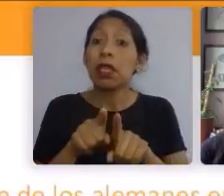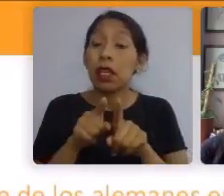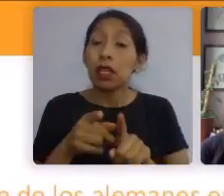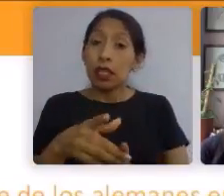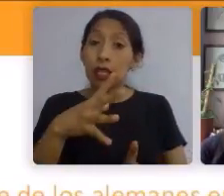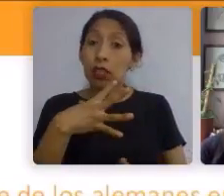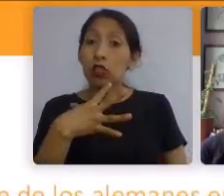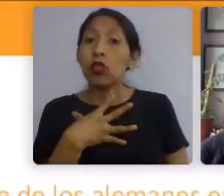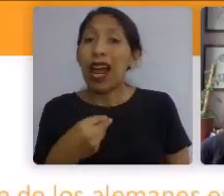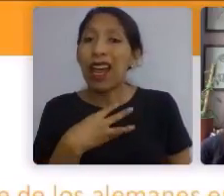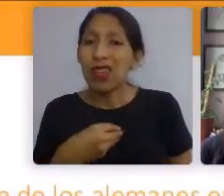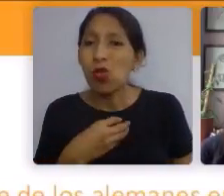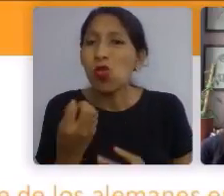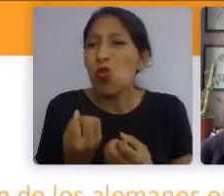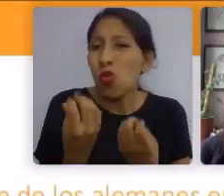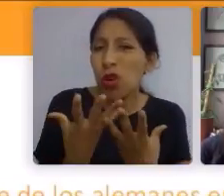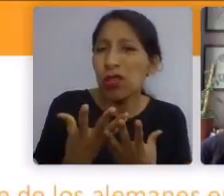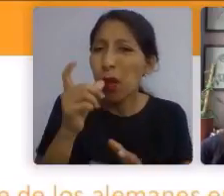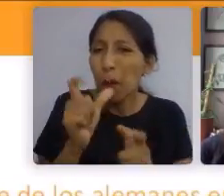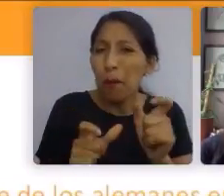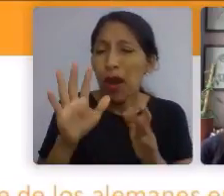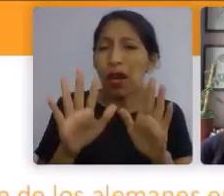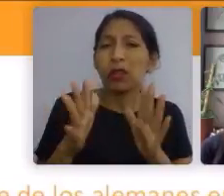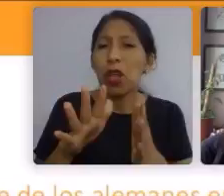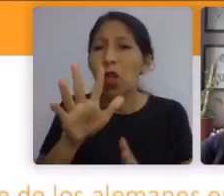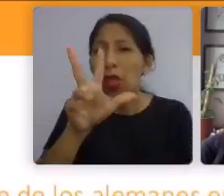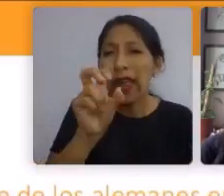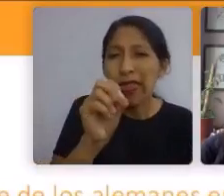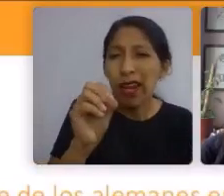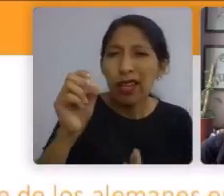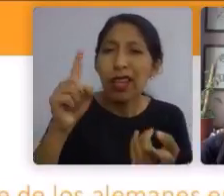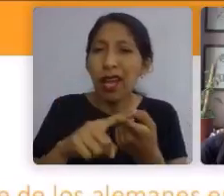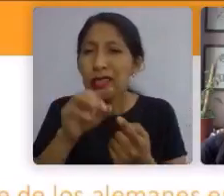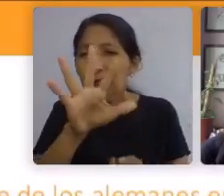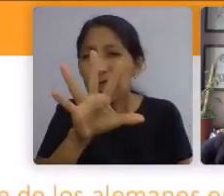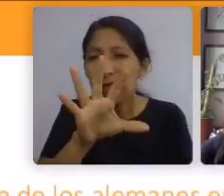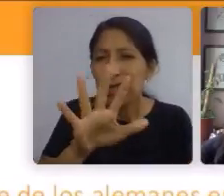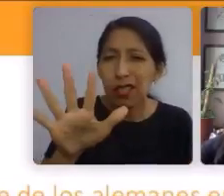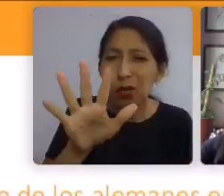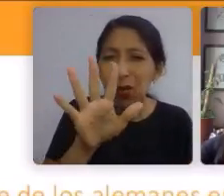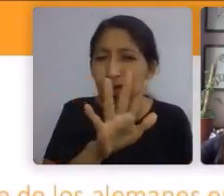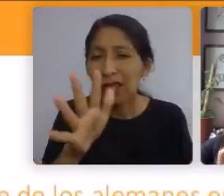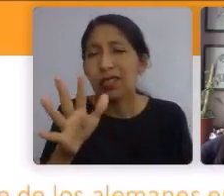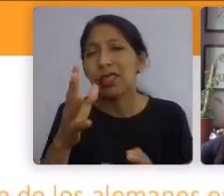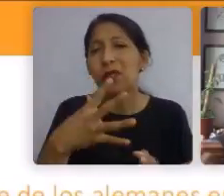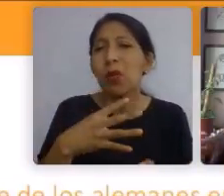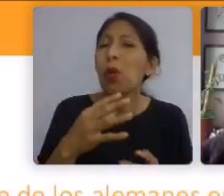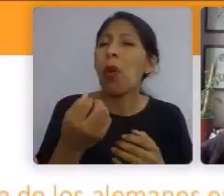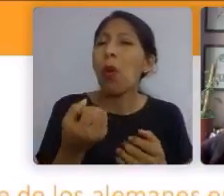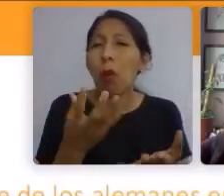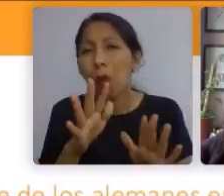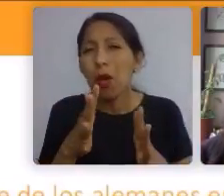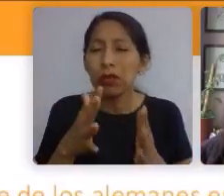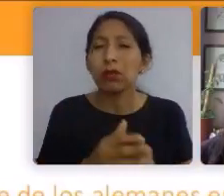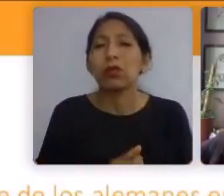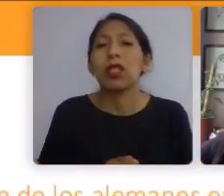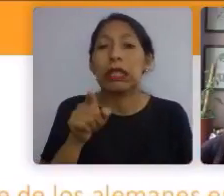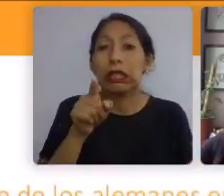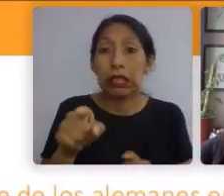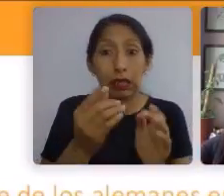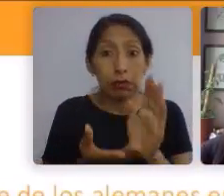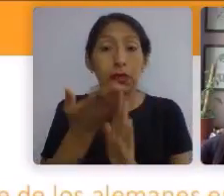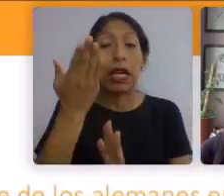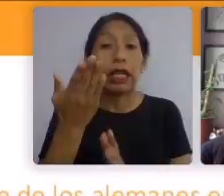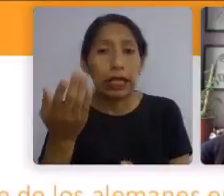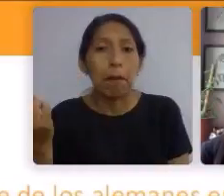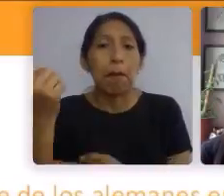estos viajeros. Estamos hablando de personas de 35 a 54 años. Este segmento es un poquito mayor al que solía visitar el